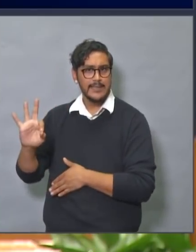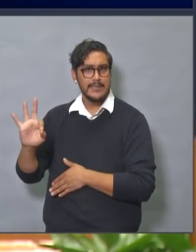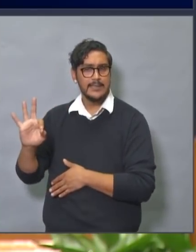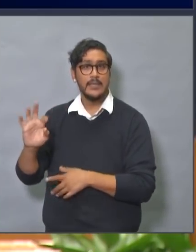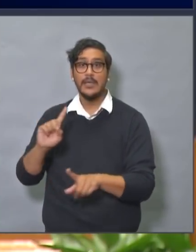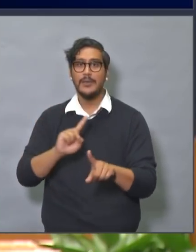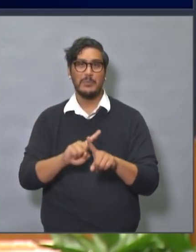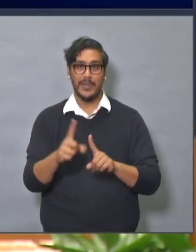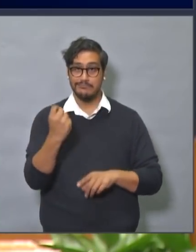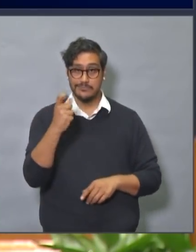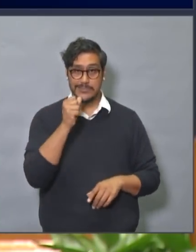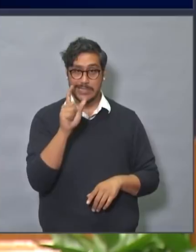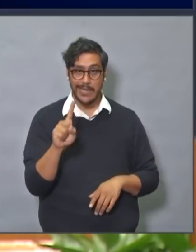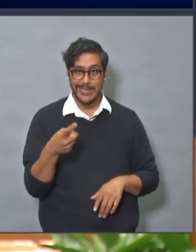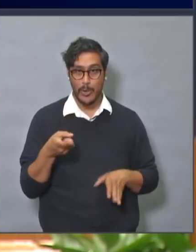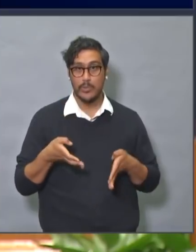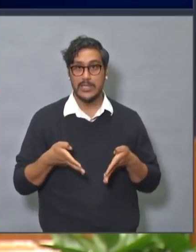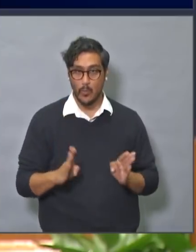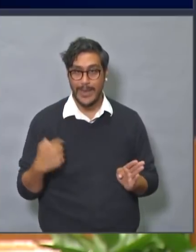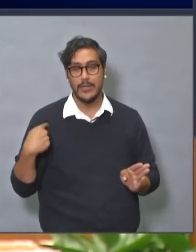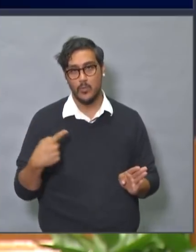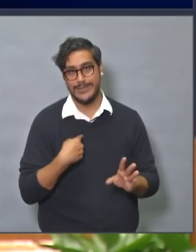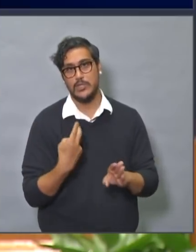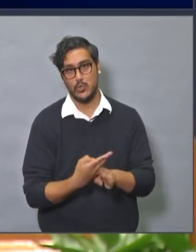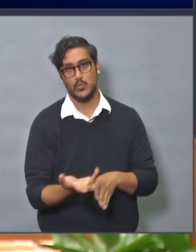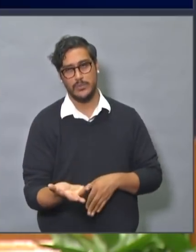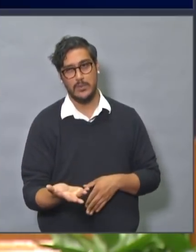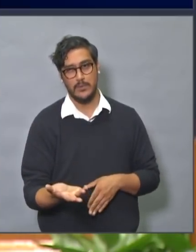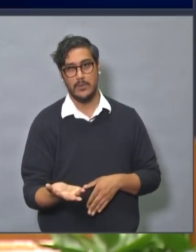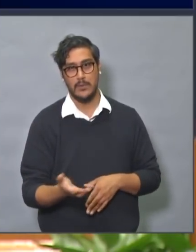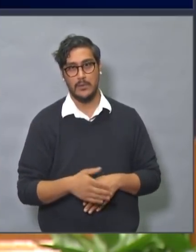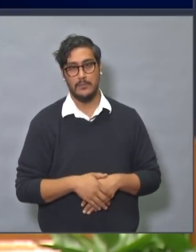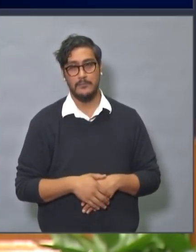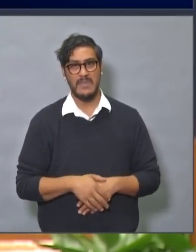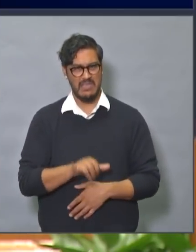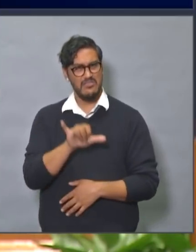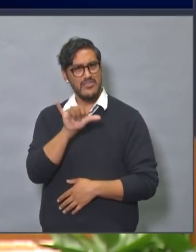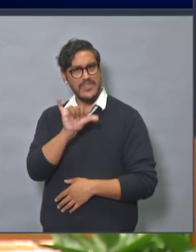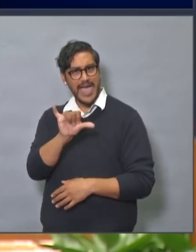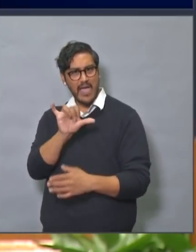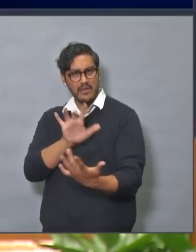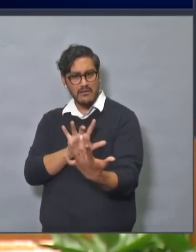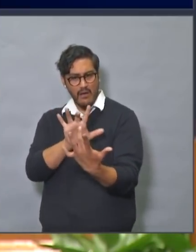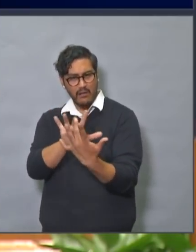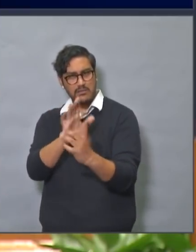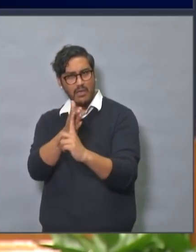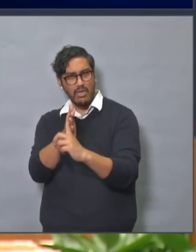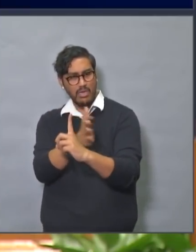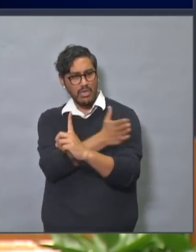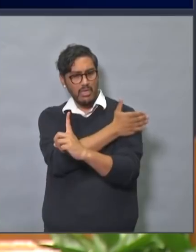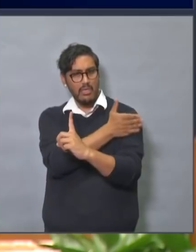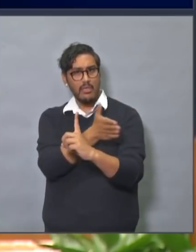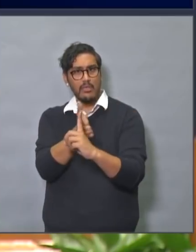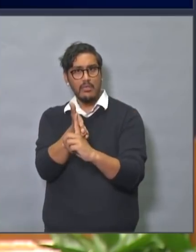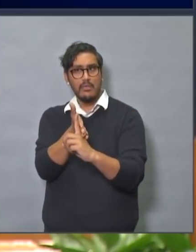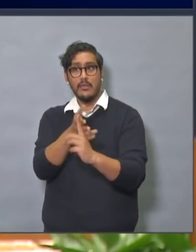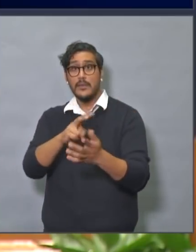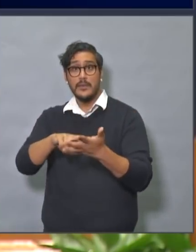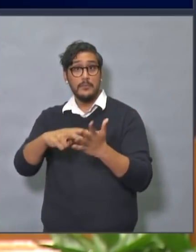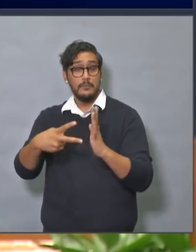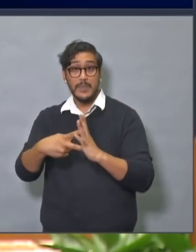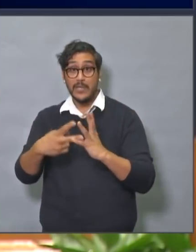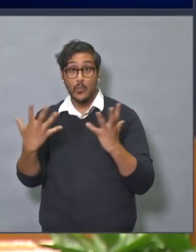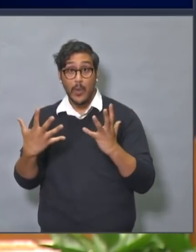ser la única herramienta que utilizamos. El rastreo de contactos requiere que especialistas capacitados en